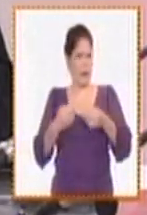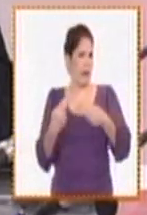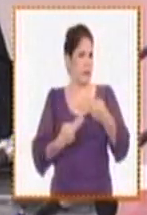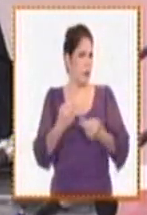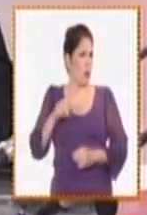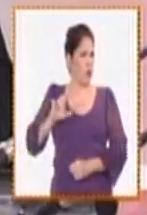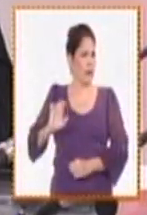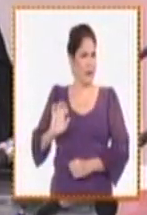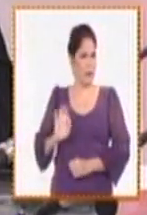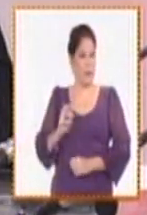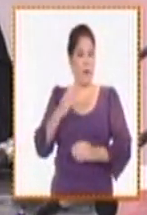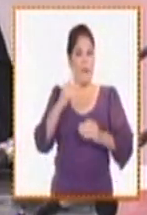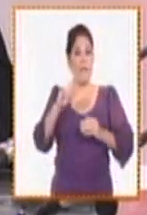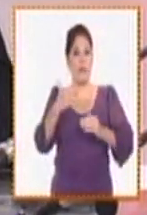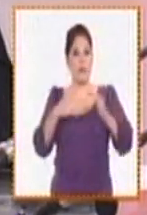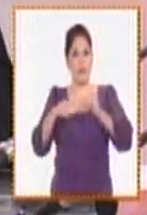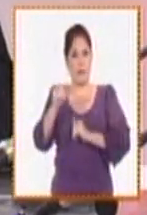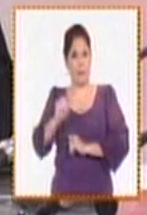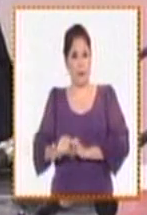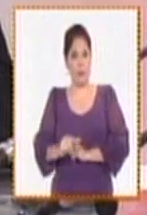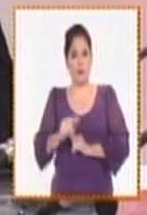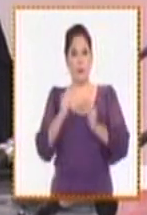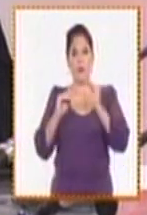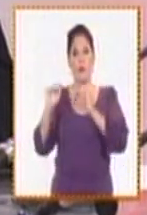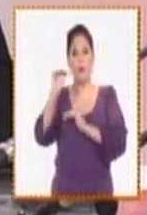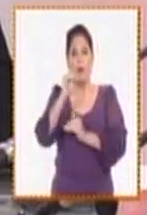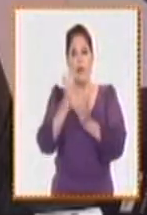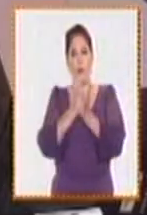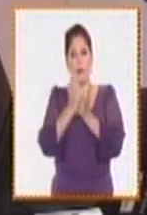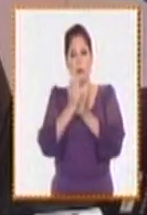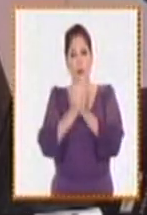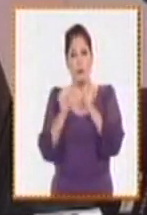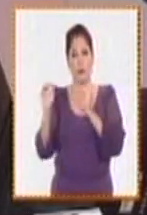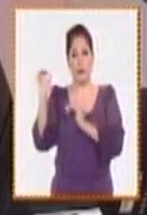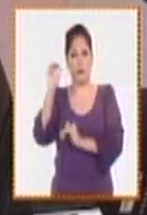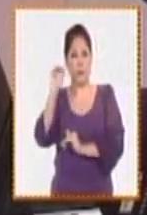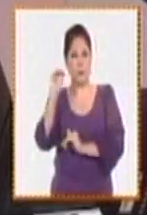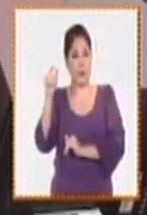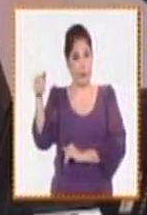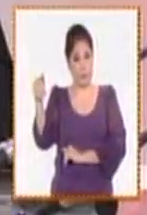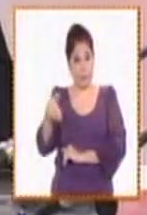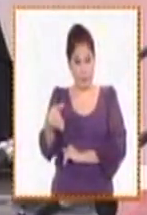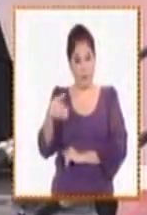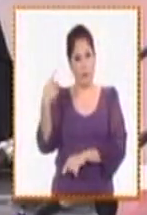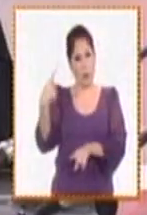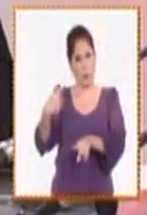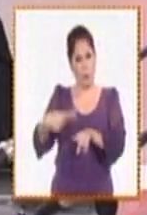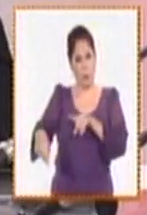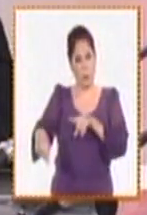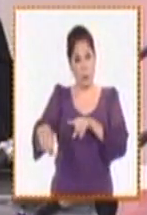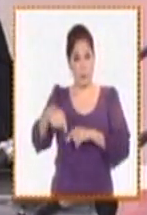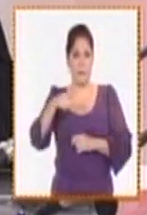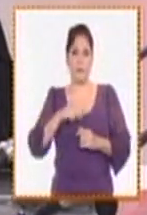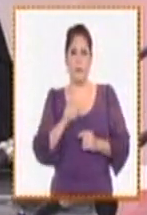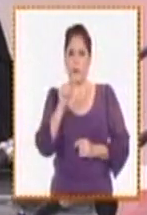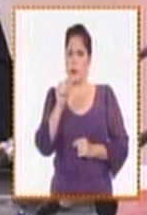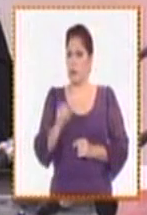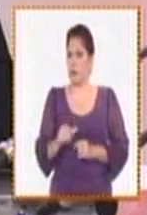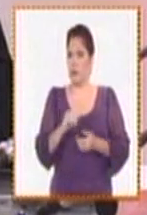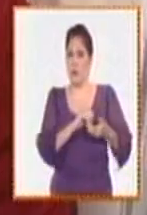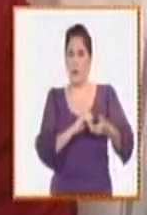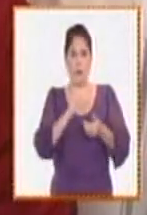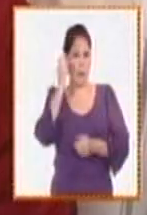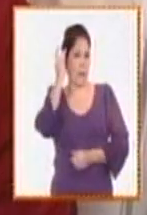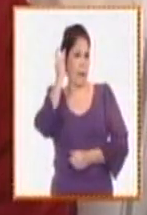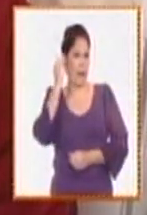el viceministro del Ministerio de Educación, el doctor Eugenio González Pérez, y también está esta tarde con nosotros la compañera